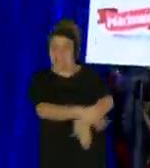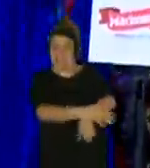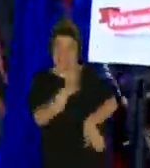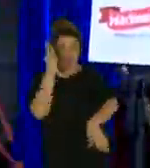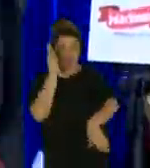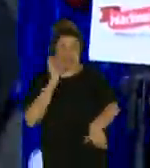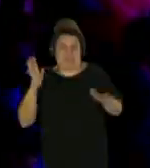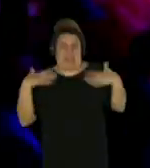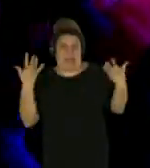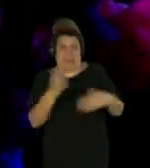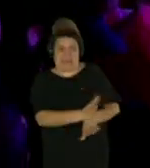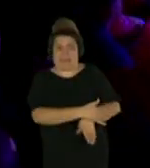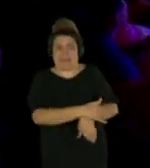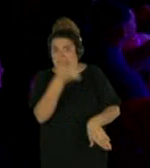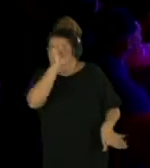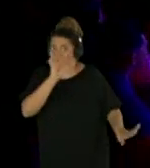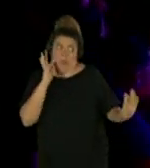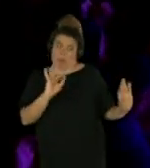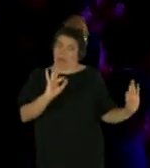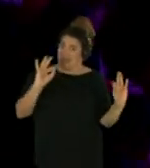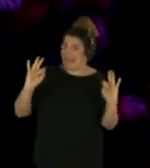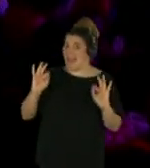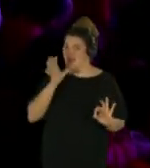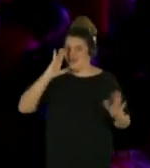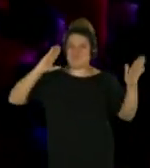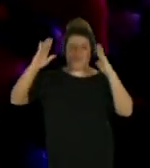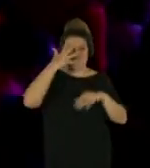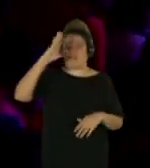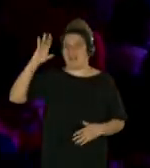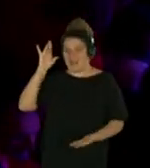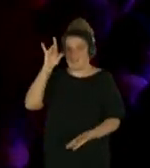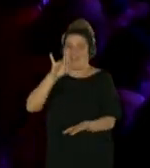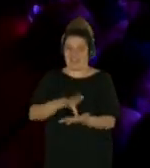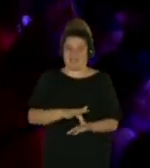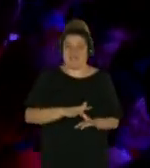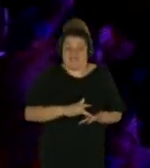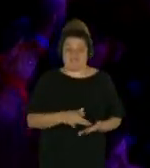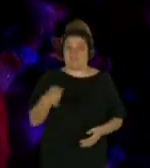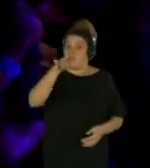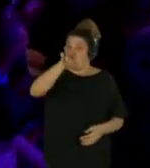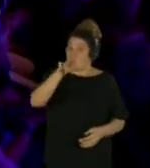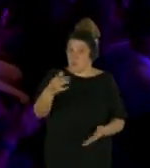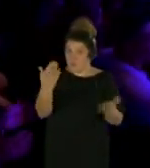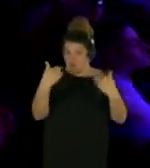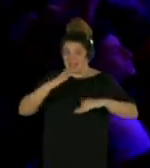¡Vamos! En carnaval, en carnaval. ¡Ay!